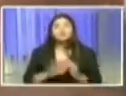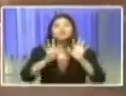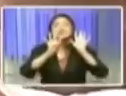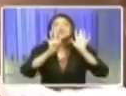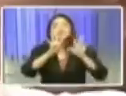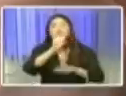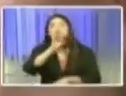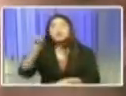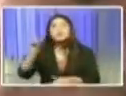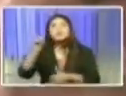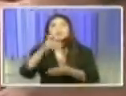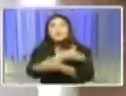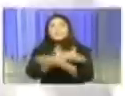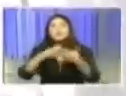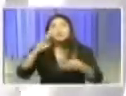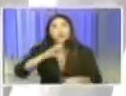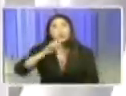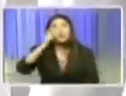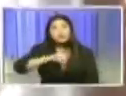900 millones de bolívares.